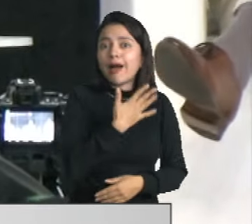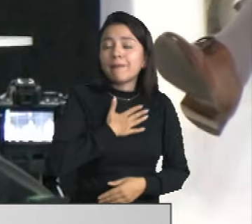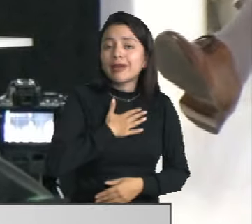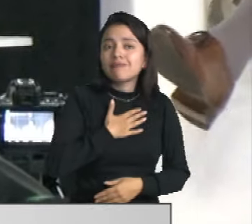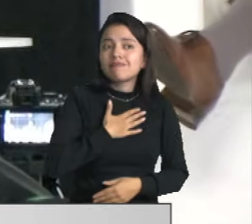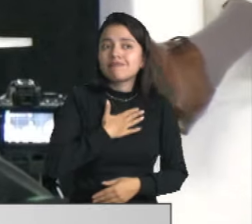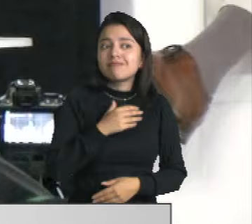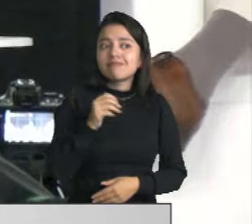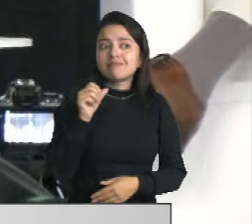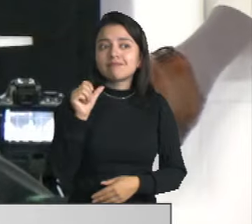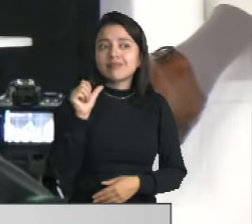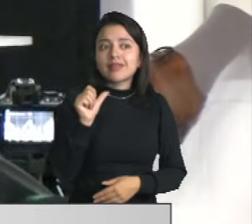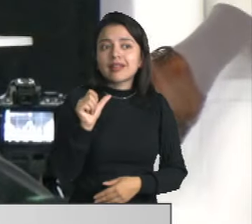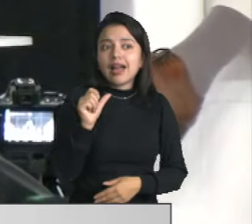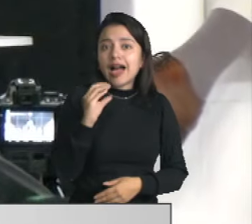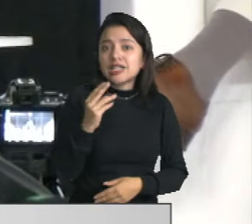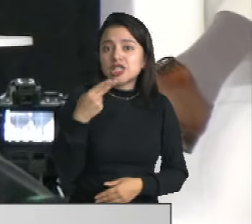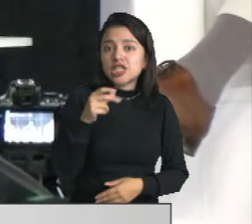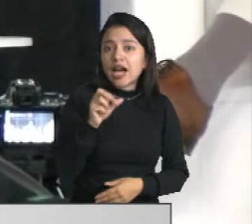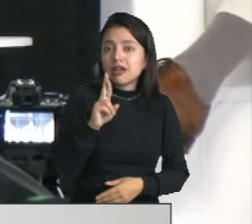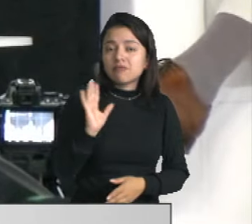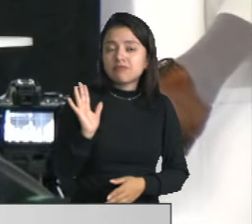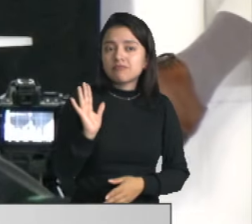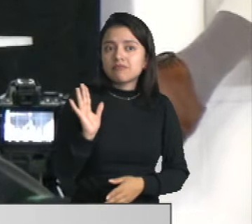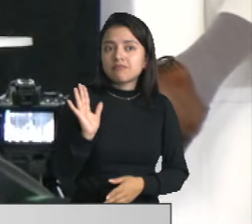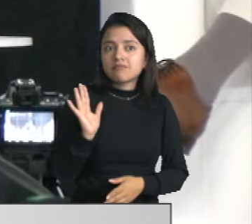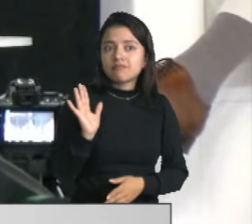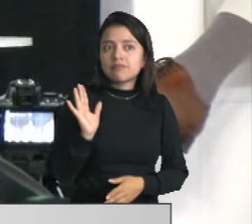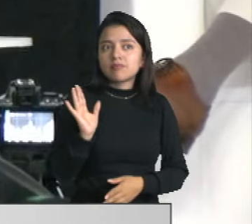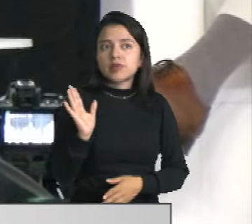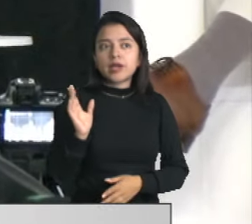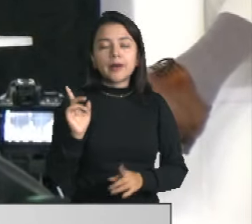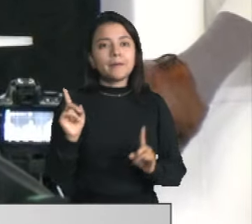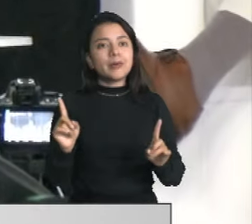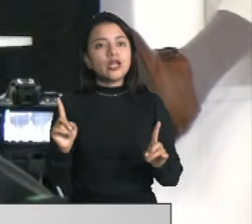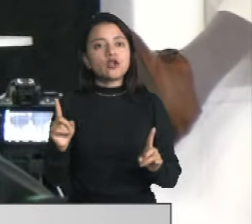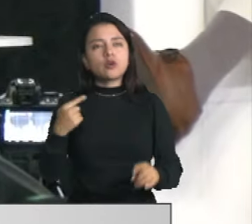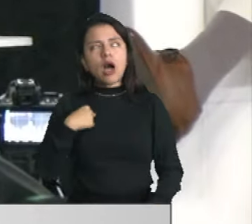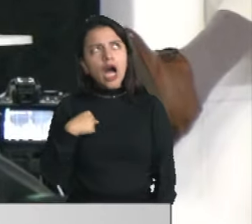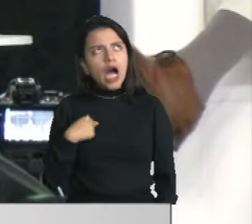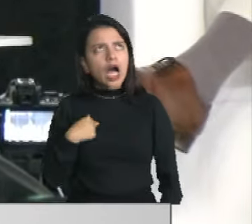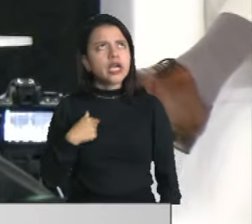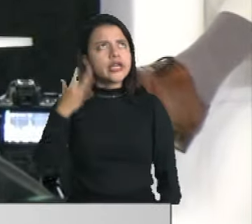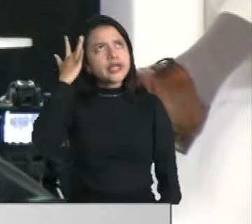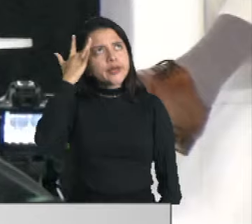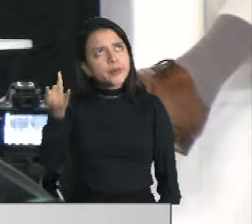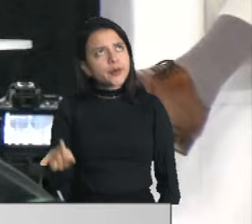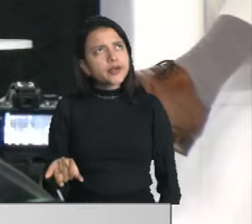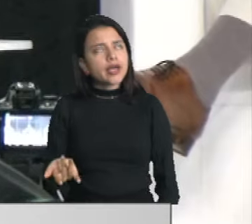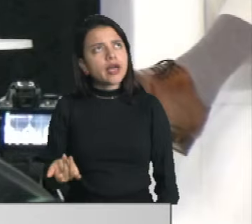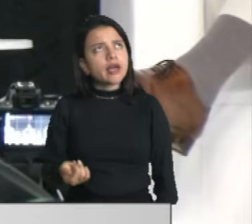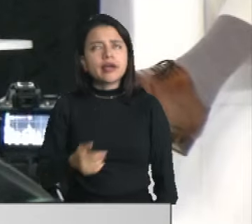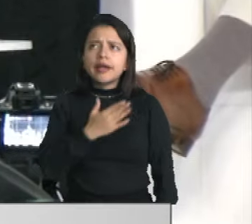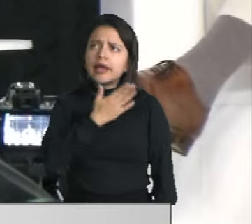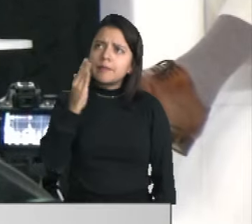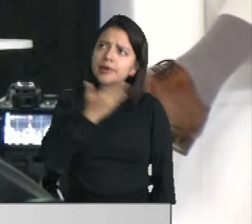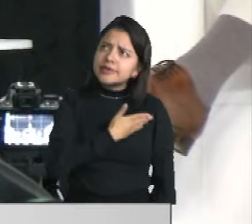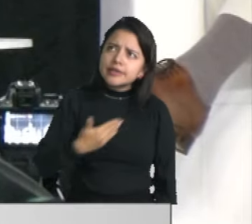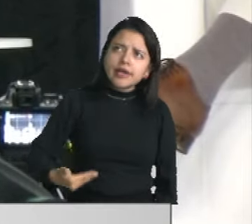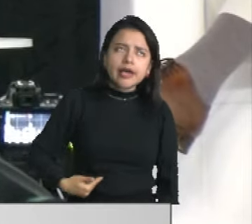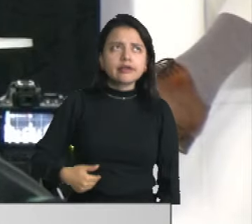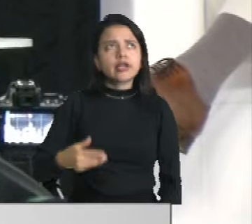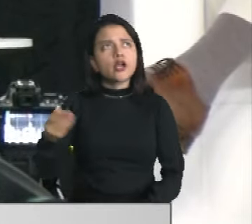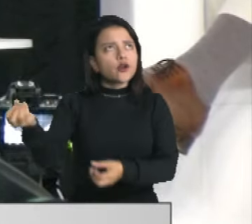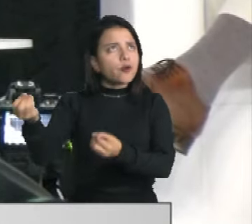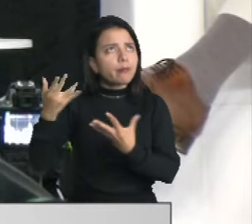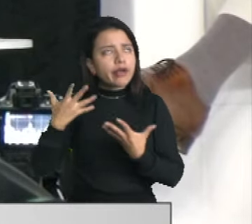nosotros, o yo no me ocupo el día pensando si el gobierno me da o no